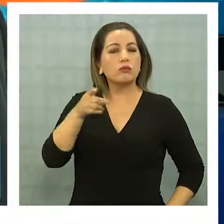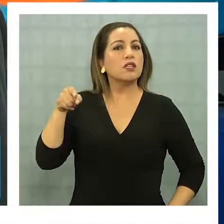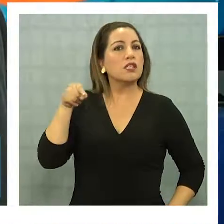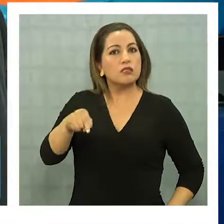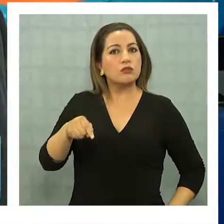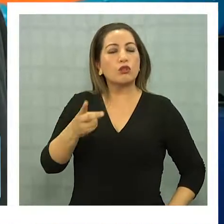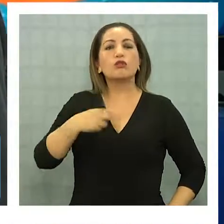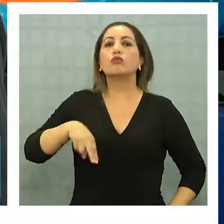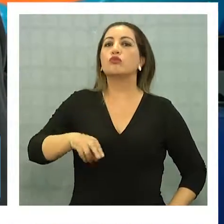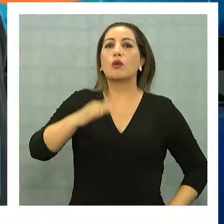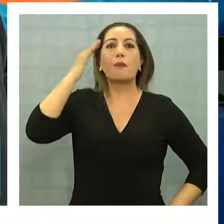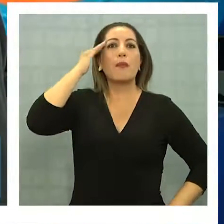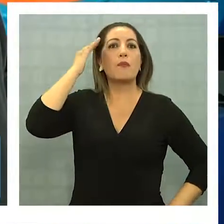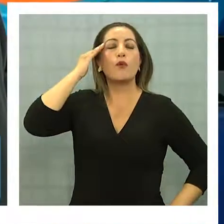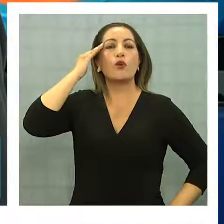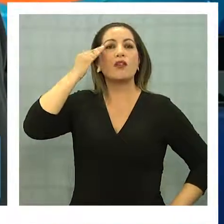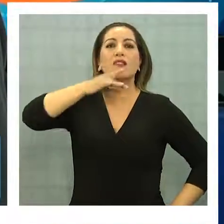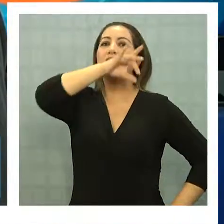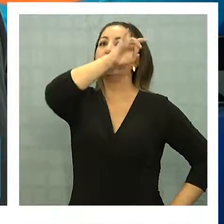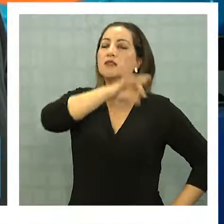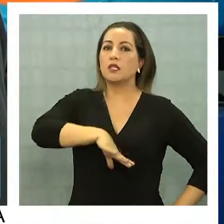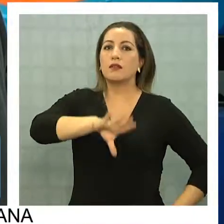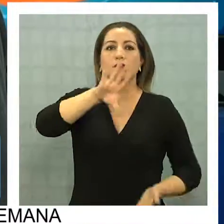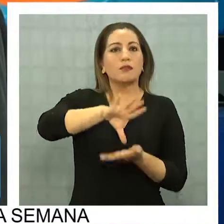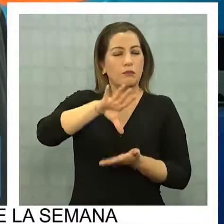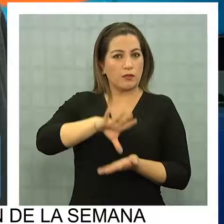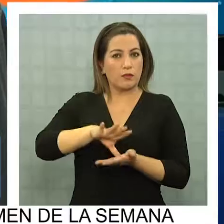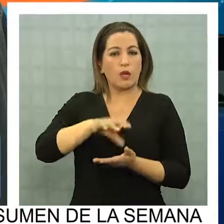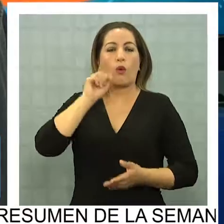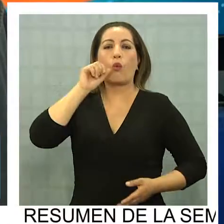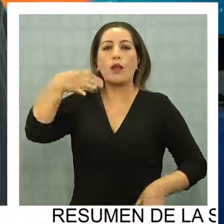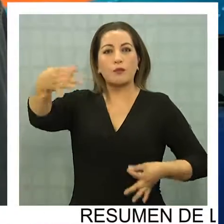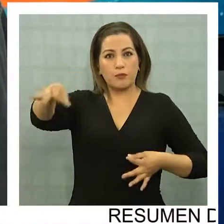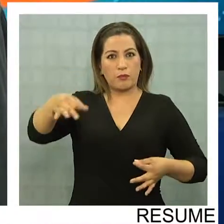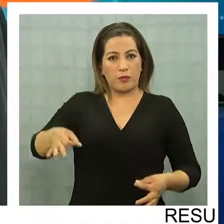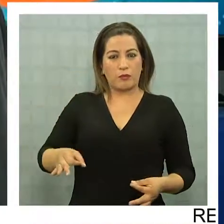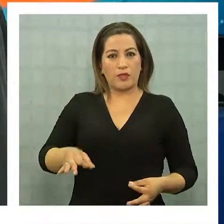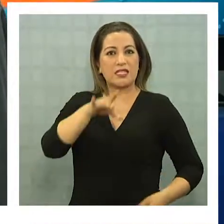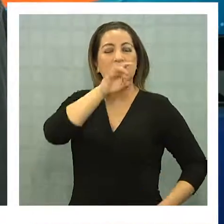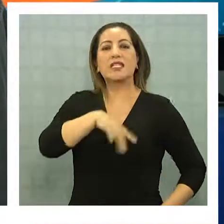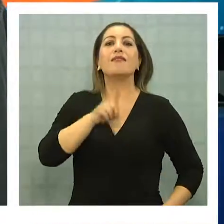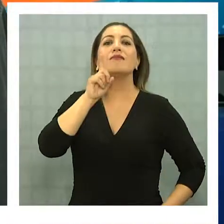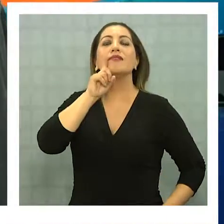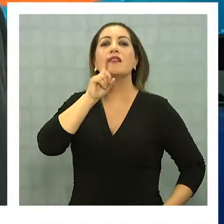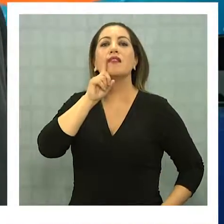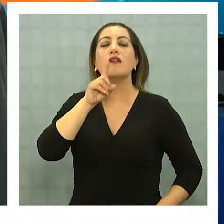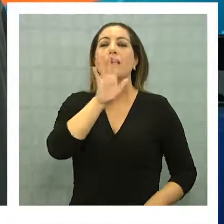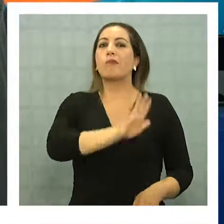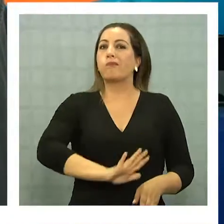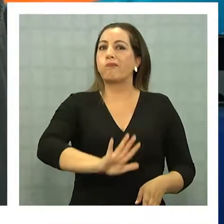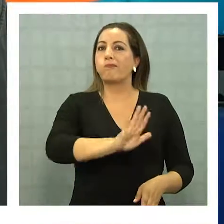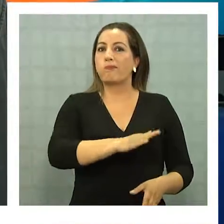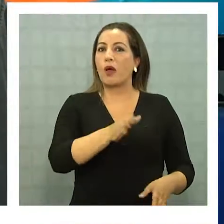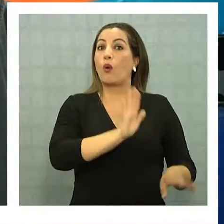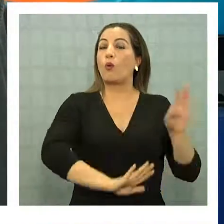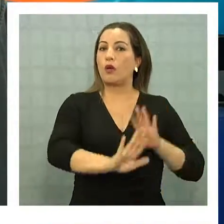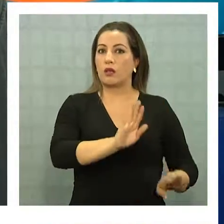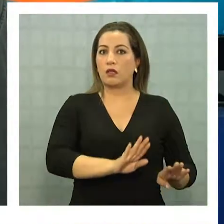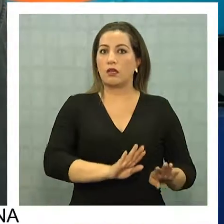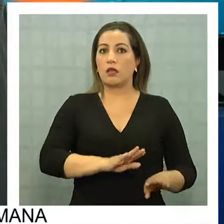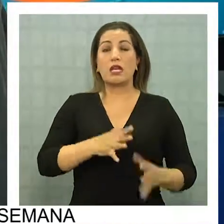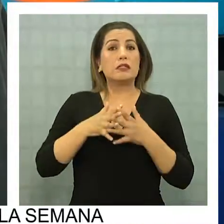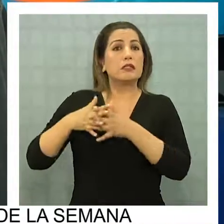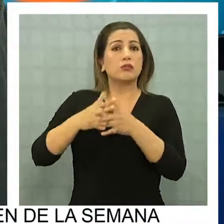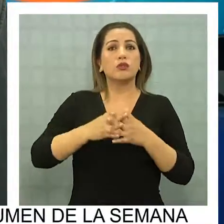perjudicando lo que es la memoria del país en términos de cuáles son los documentos que un país tiene que conservar. En Estados Unidos existe una ley, en otros